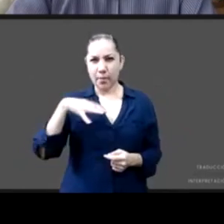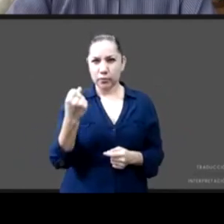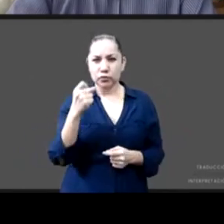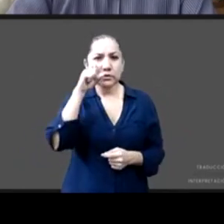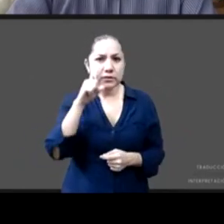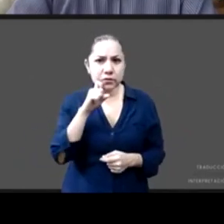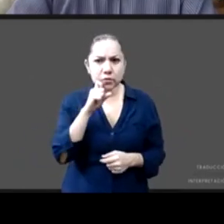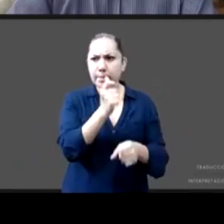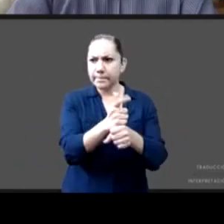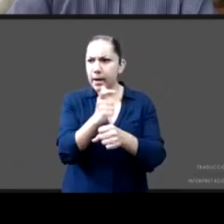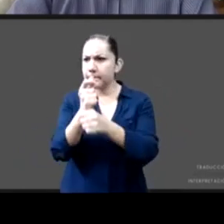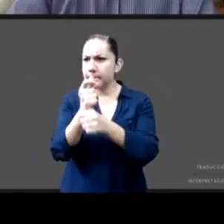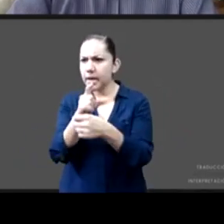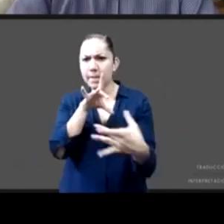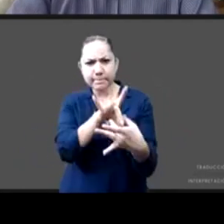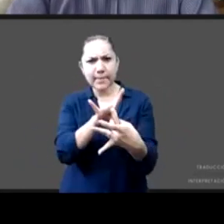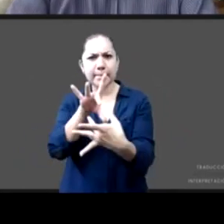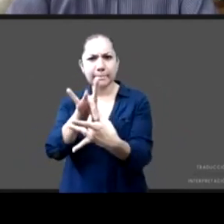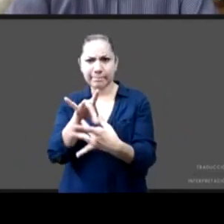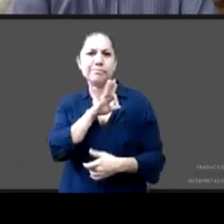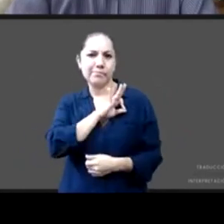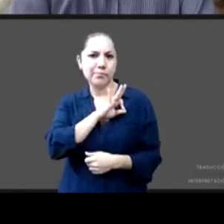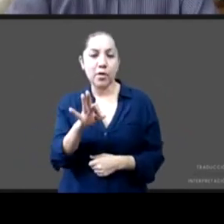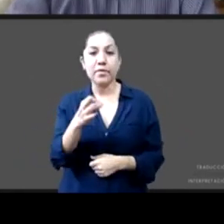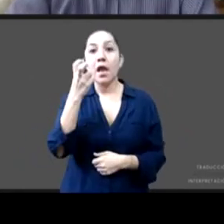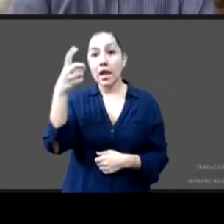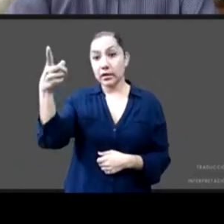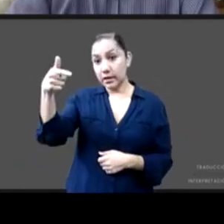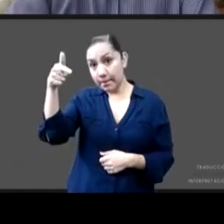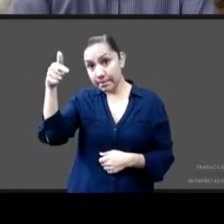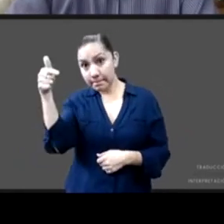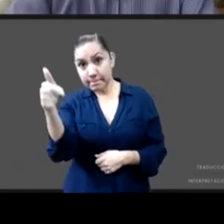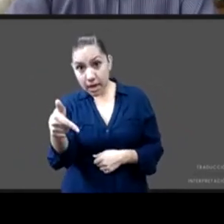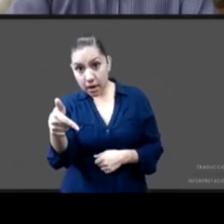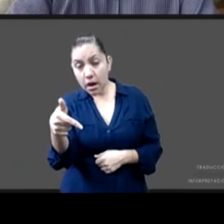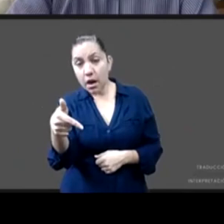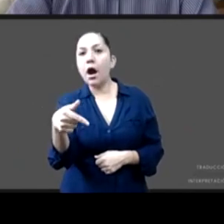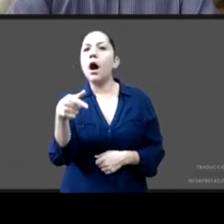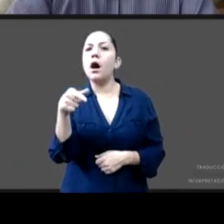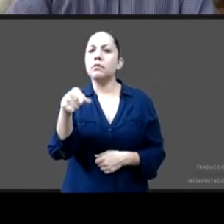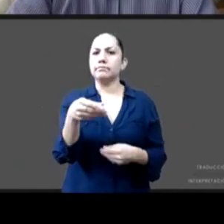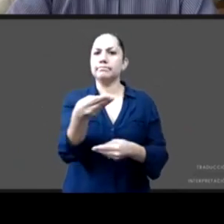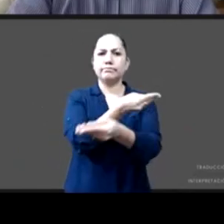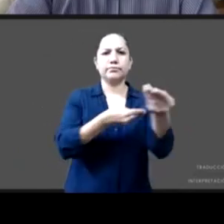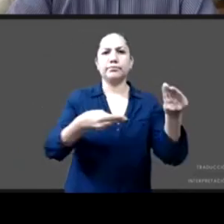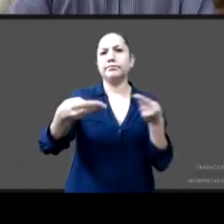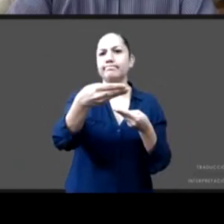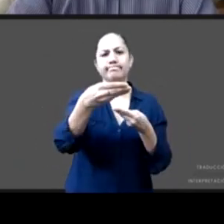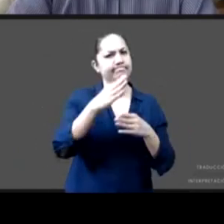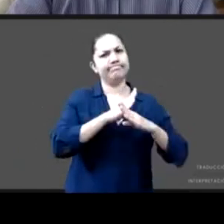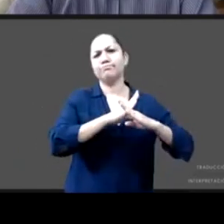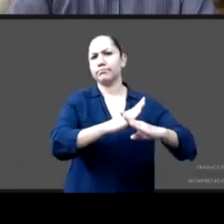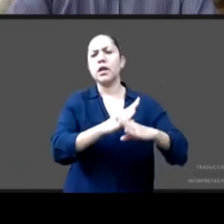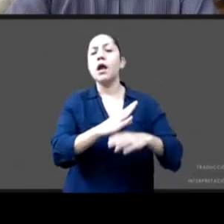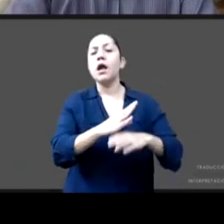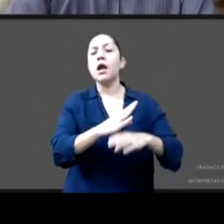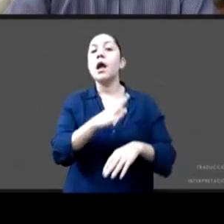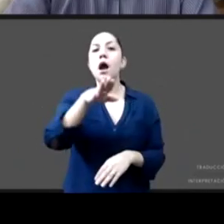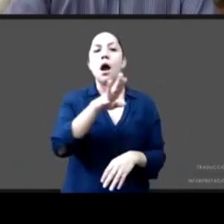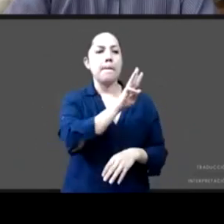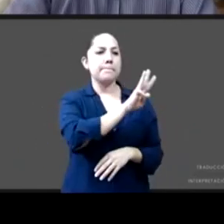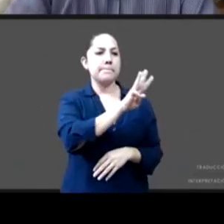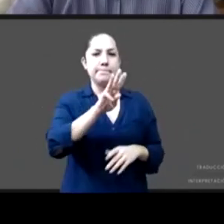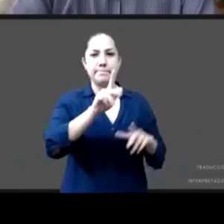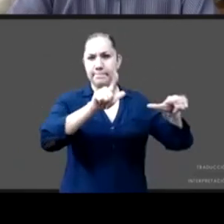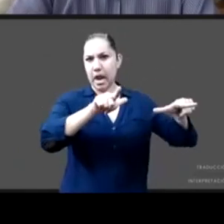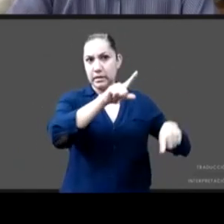Este trabaja detectándolas e impidiendo. ¿Sí? O sea, no es quitar la página, pero es impedir o limitar